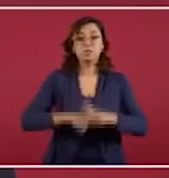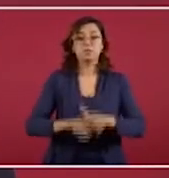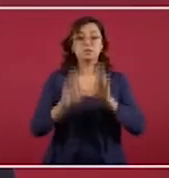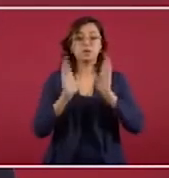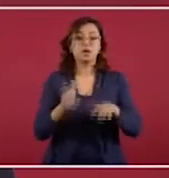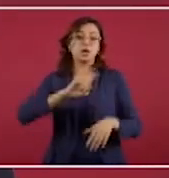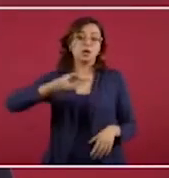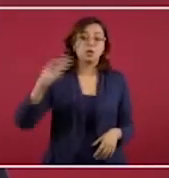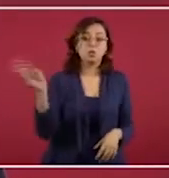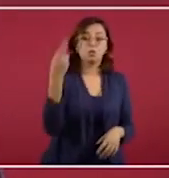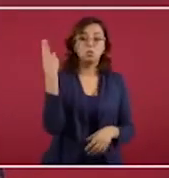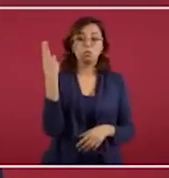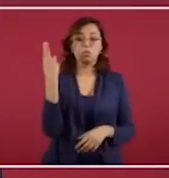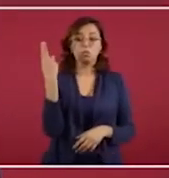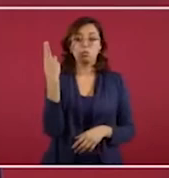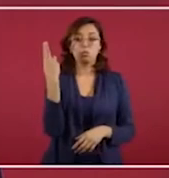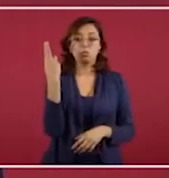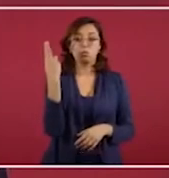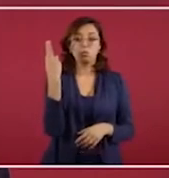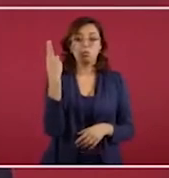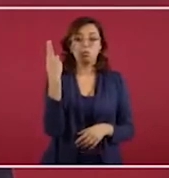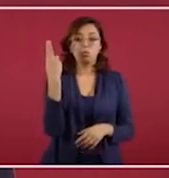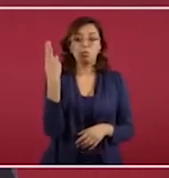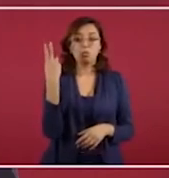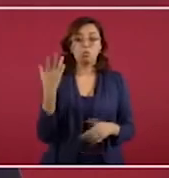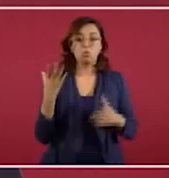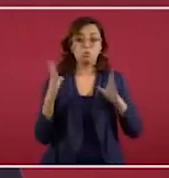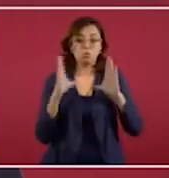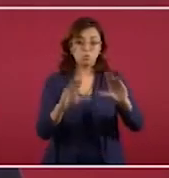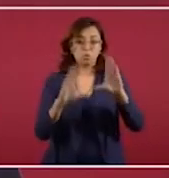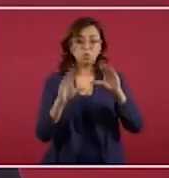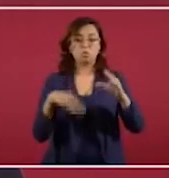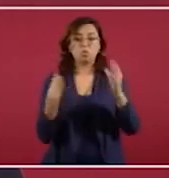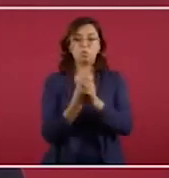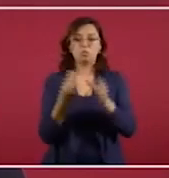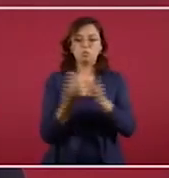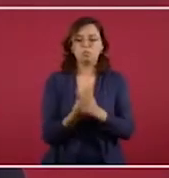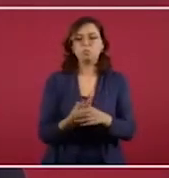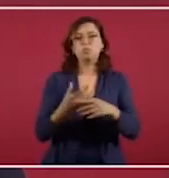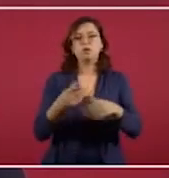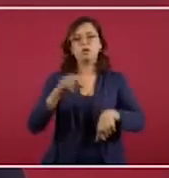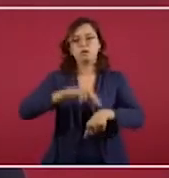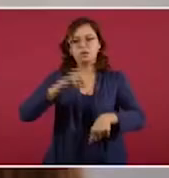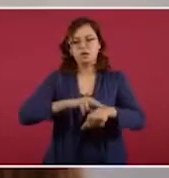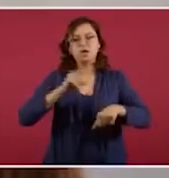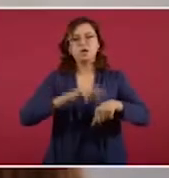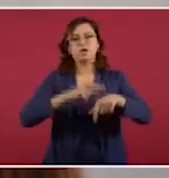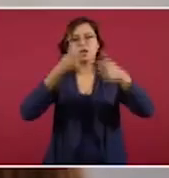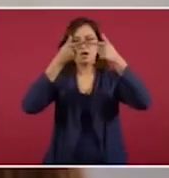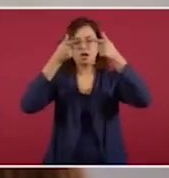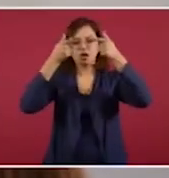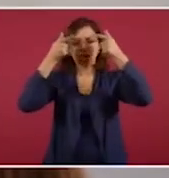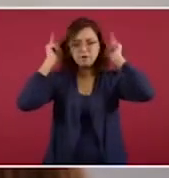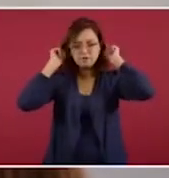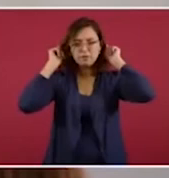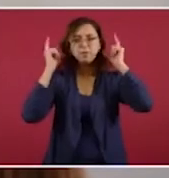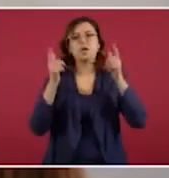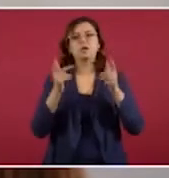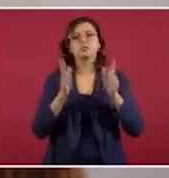la universidad para la formación de médicos y de enfermeras aquí en la